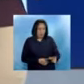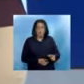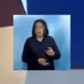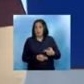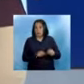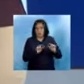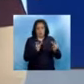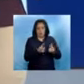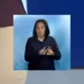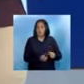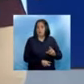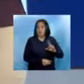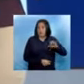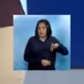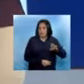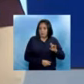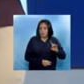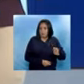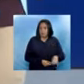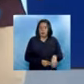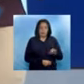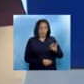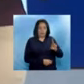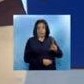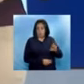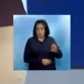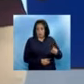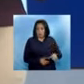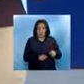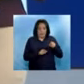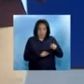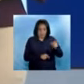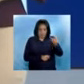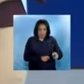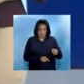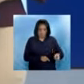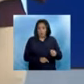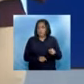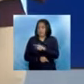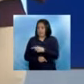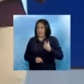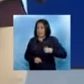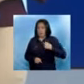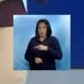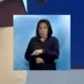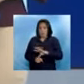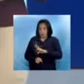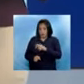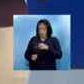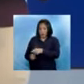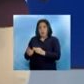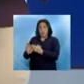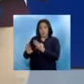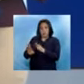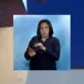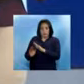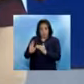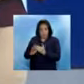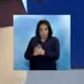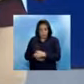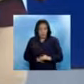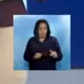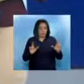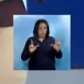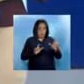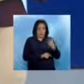furiosos. El presunto delincuente que junto con sus cómplices es acusado de asaltar a un abogado en la puerta de su casa. Un equipo de Latina grabó